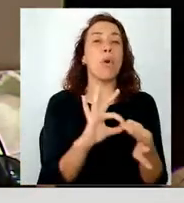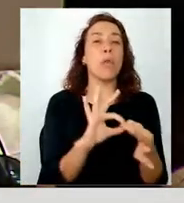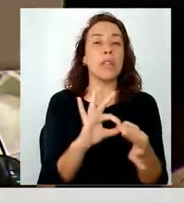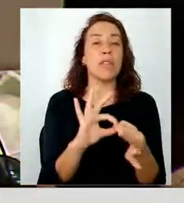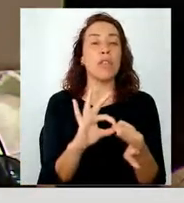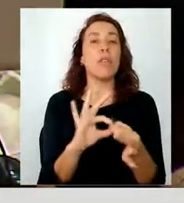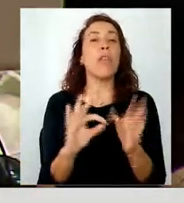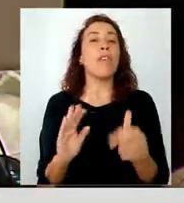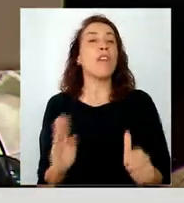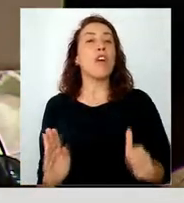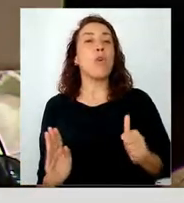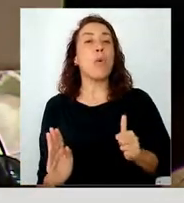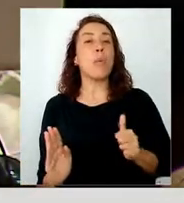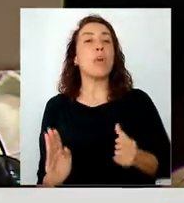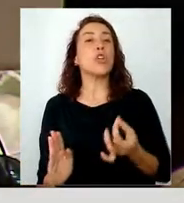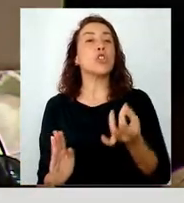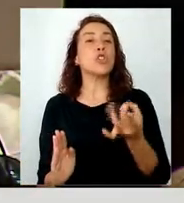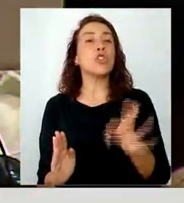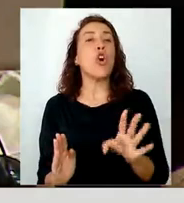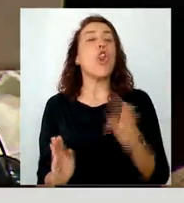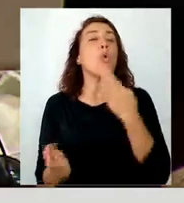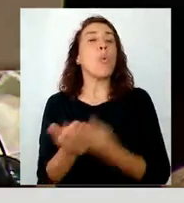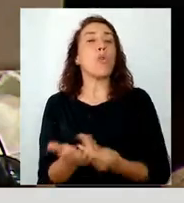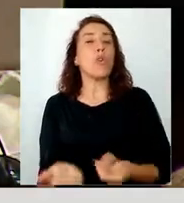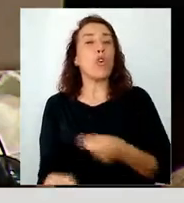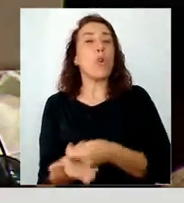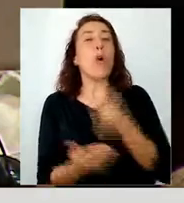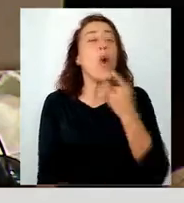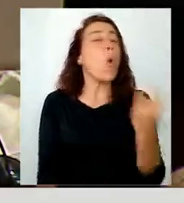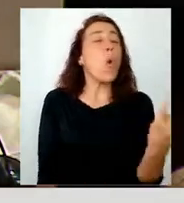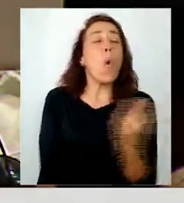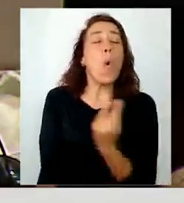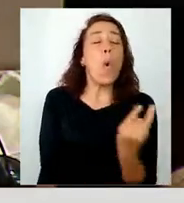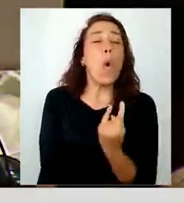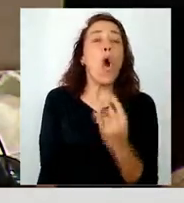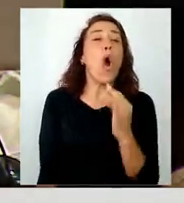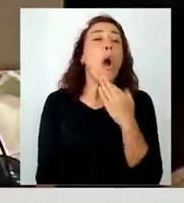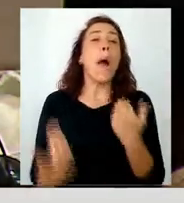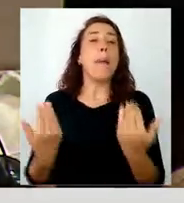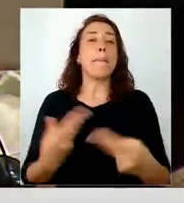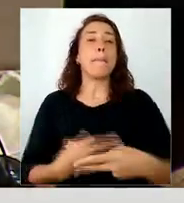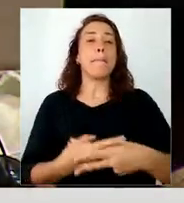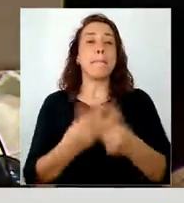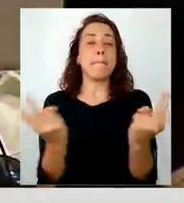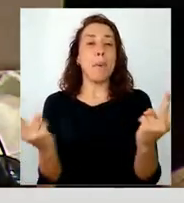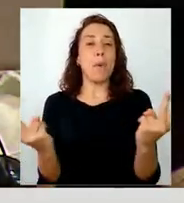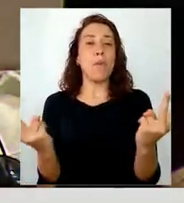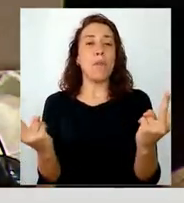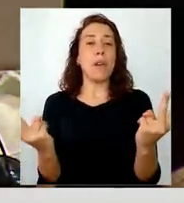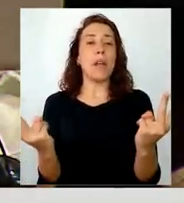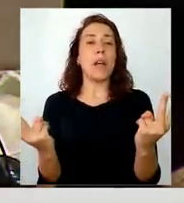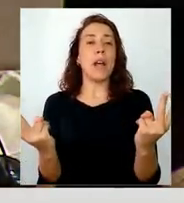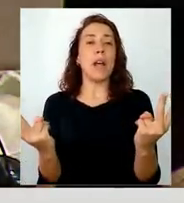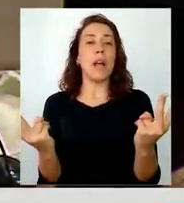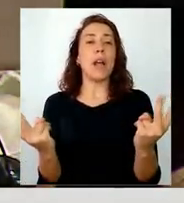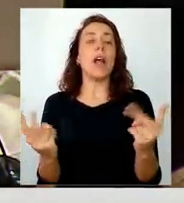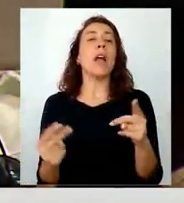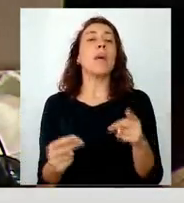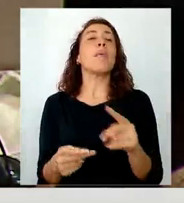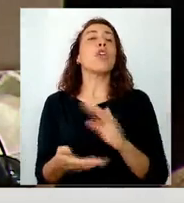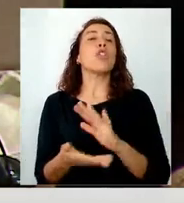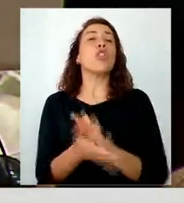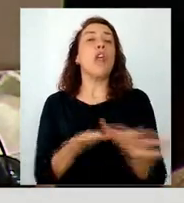a la circunstancia de su adquisición urgencia o emergencia pública y en la naturaleza misma de los bienes que se deben adquirir